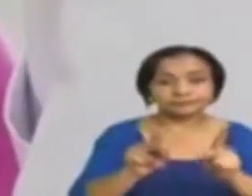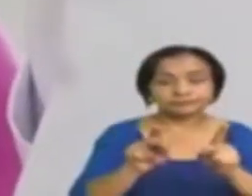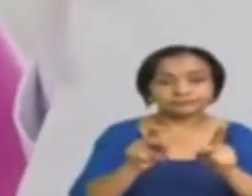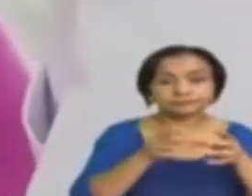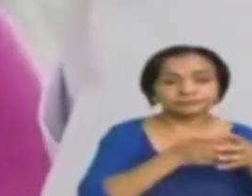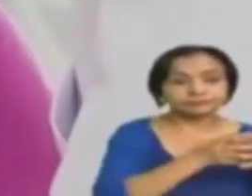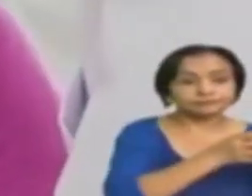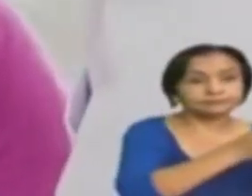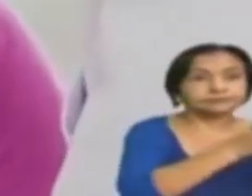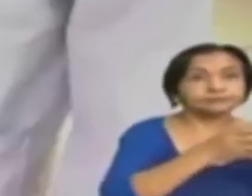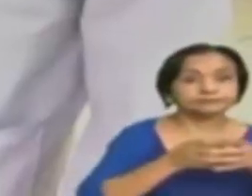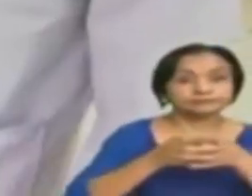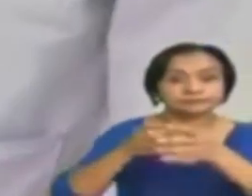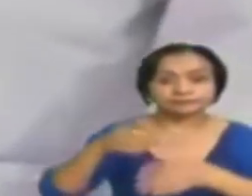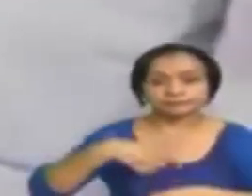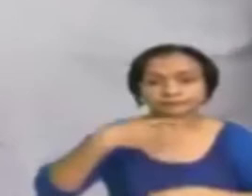de Puerto Cabeza,